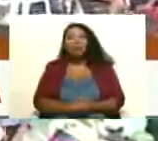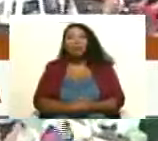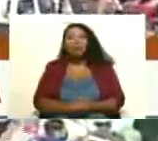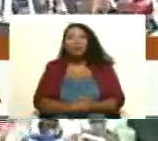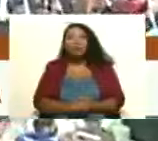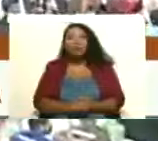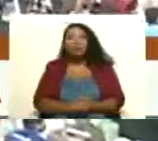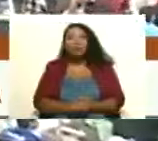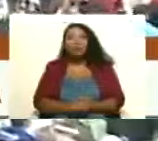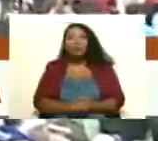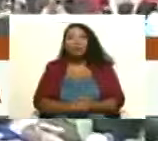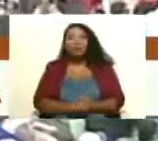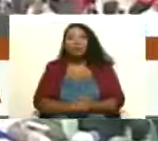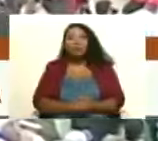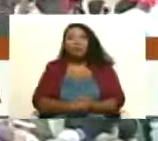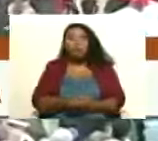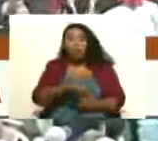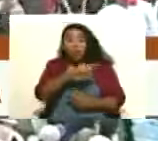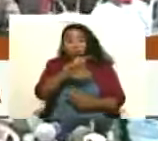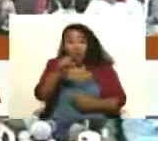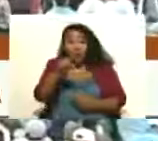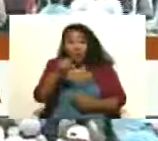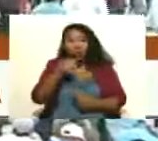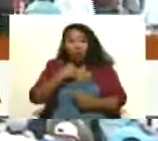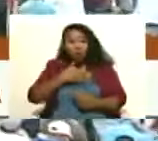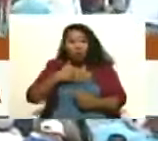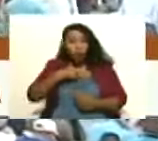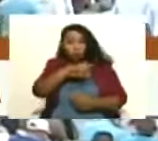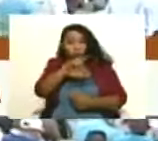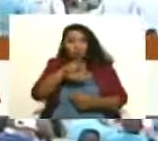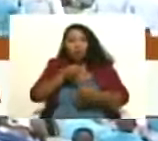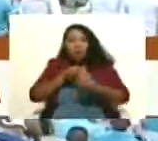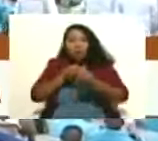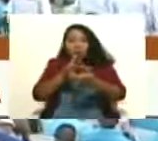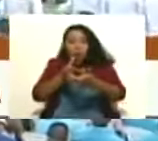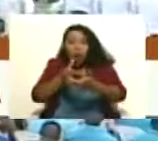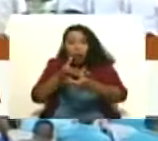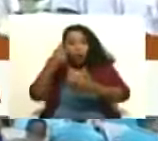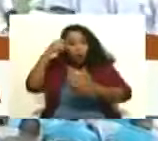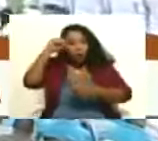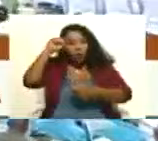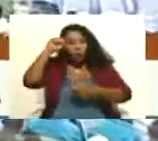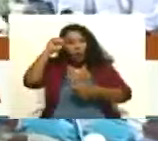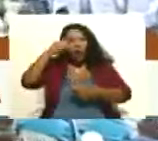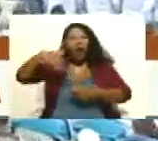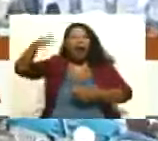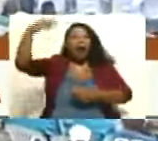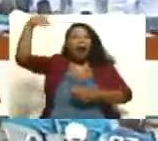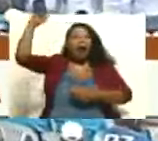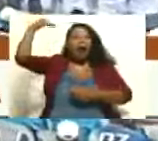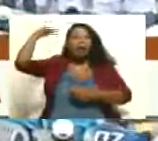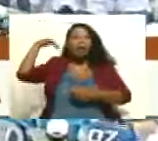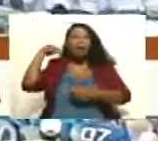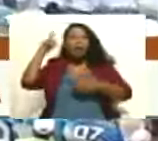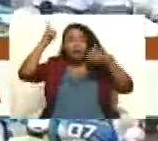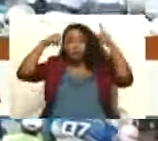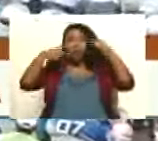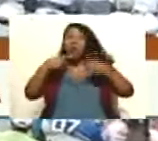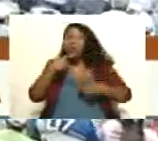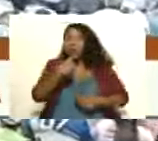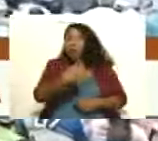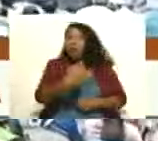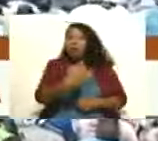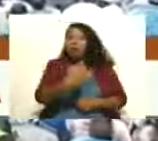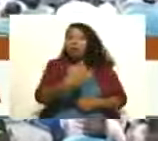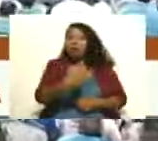Y déjenme decirles, recordarles algo, que así lo dijo nuestro comandante Chávez. Sin